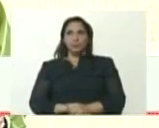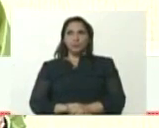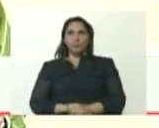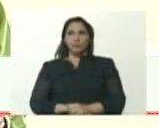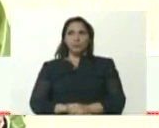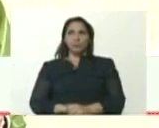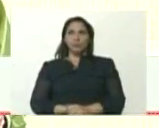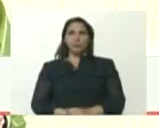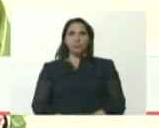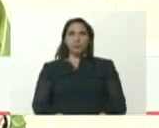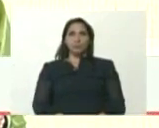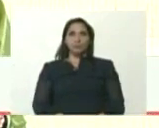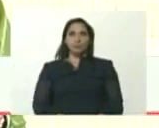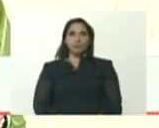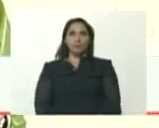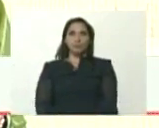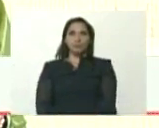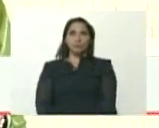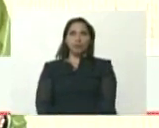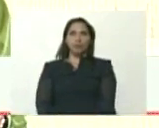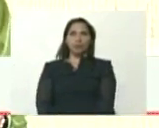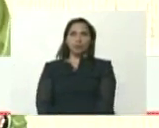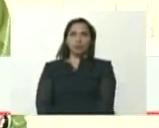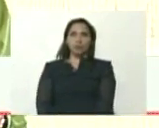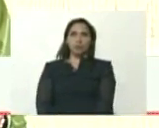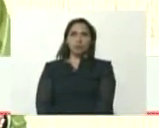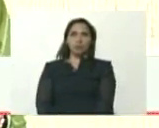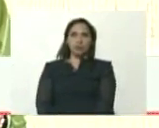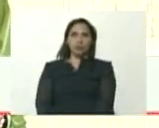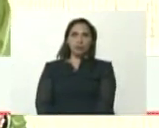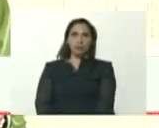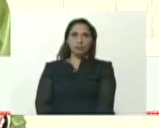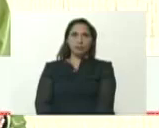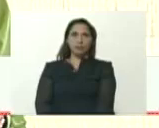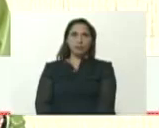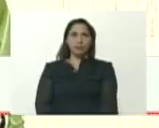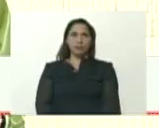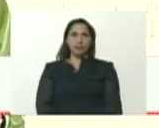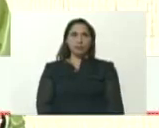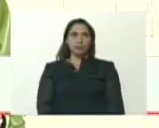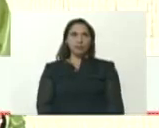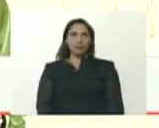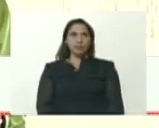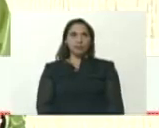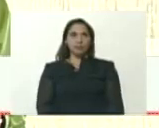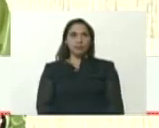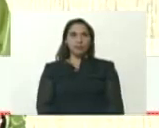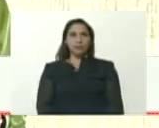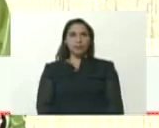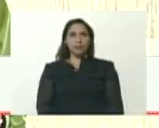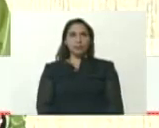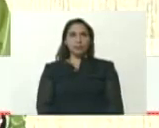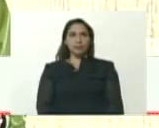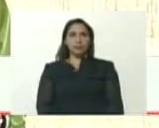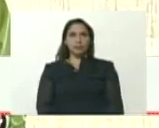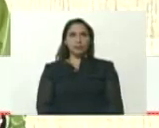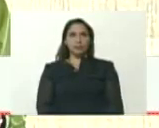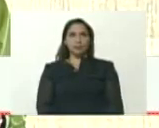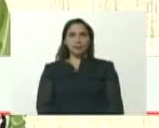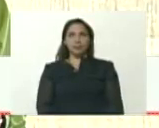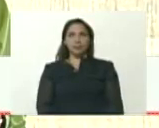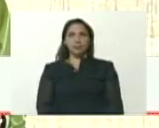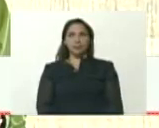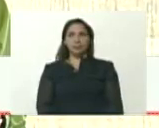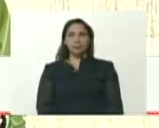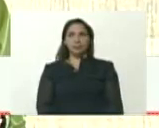¿Qué debe saber un jefe de comunidad? ¿Qué es un jefe de comunidad? ¿Quieren verlo? ¿Qué debe hacer?